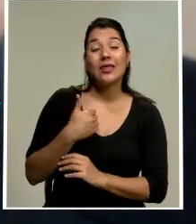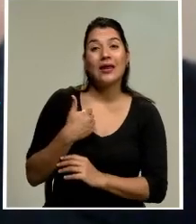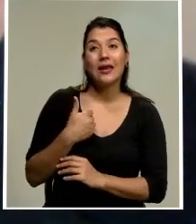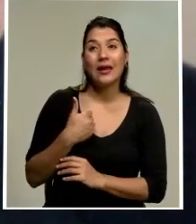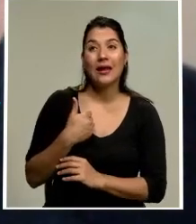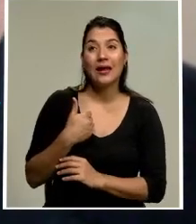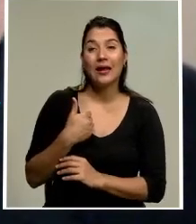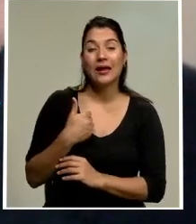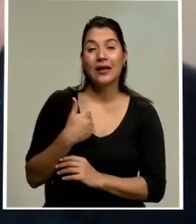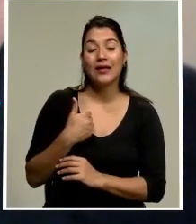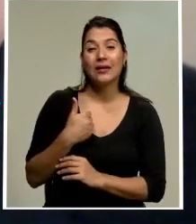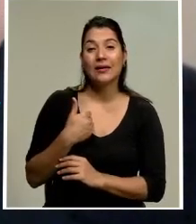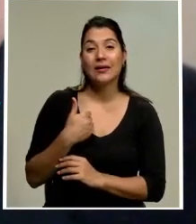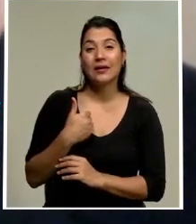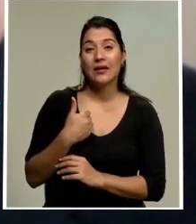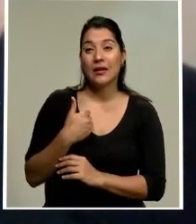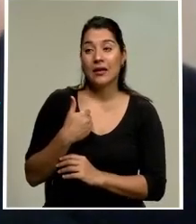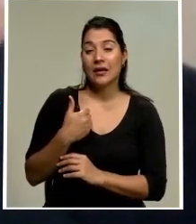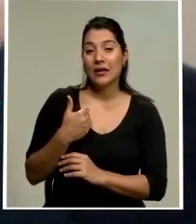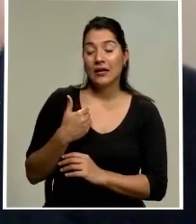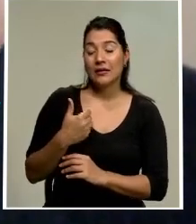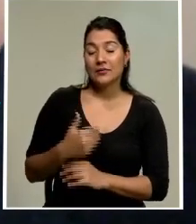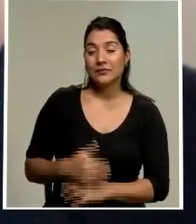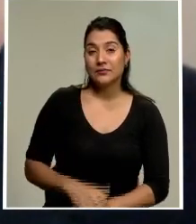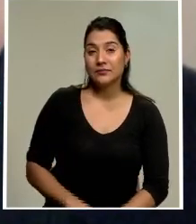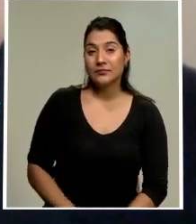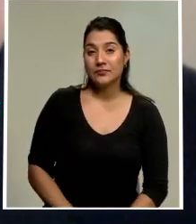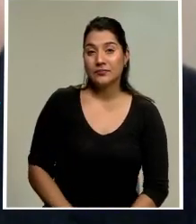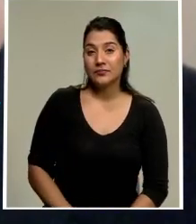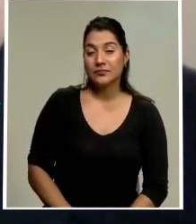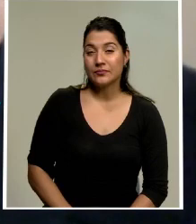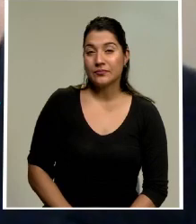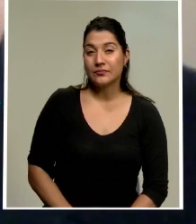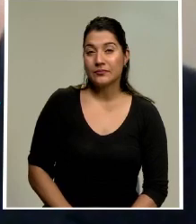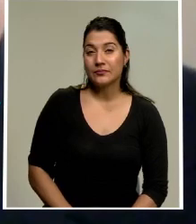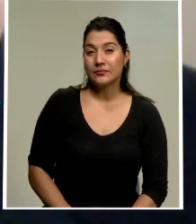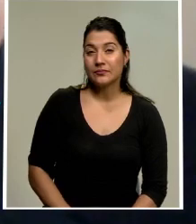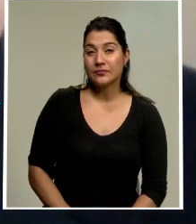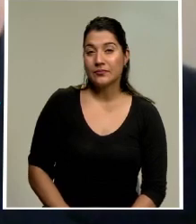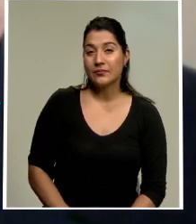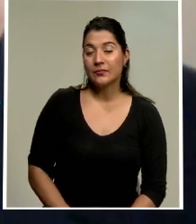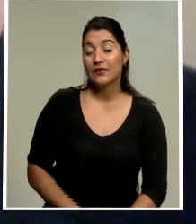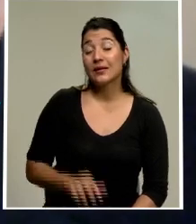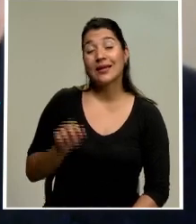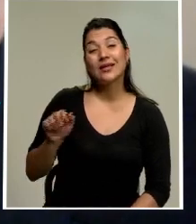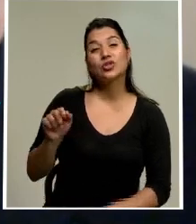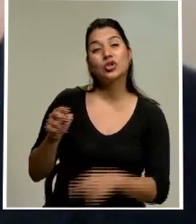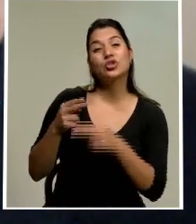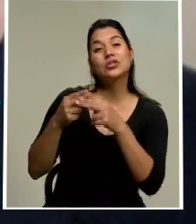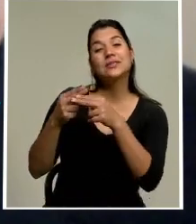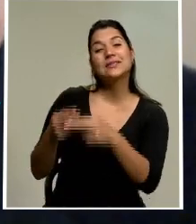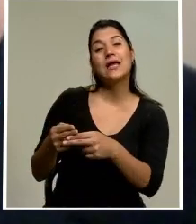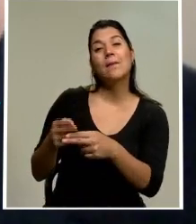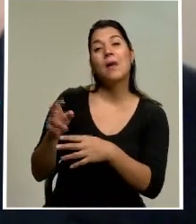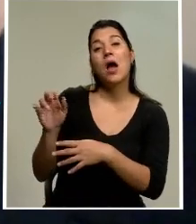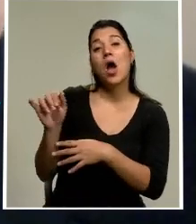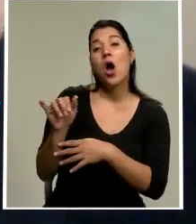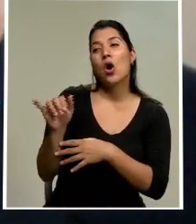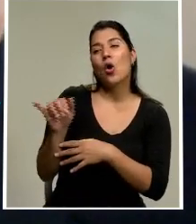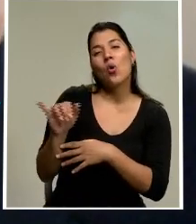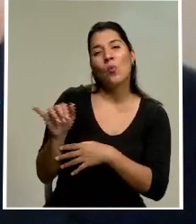prácticamente una ejecución, ¿verdad? Lo que se conoce lamentablemente como